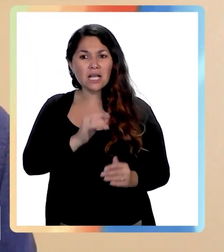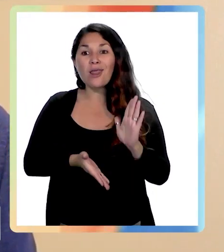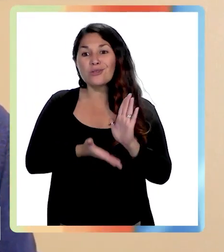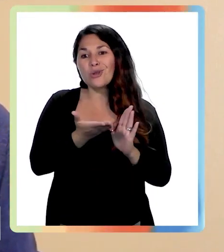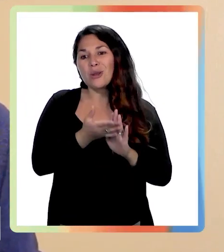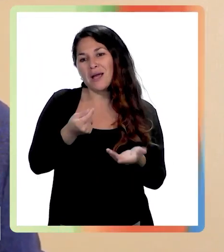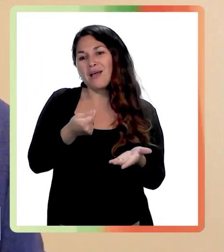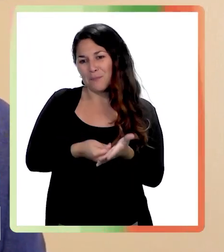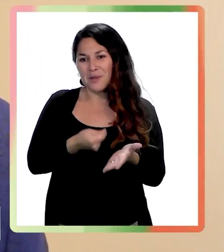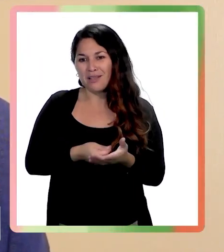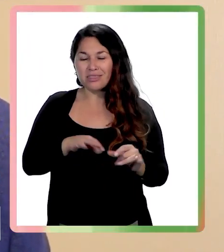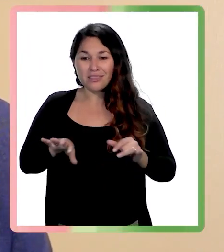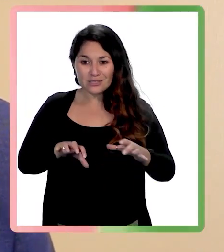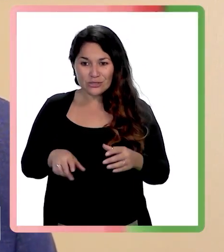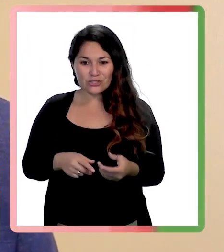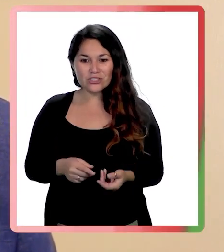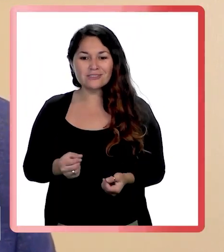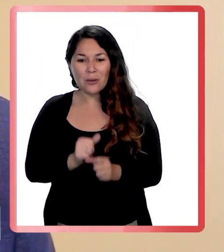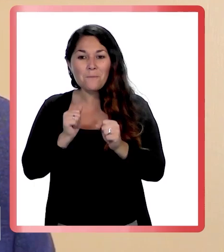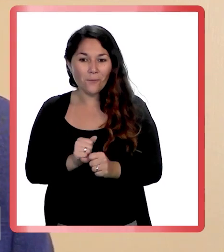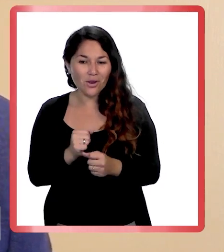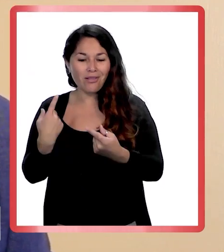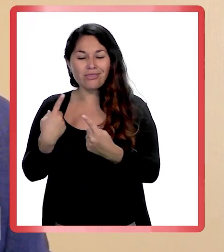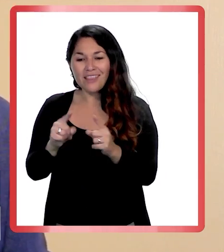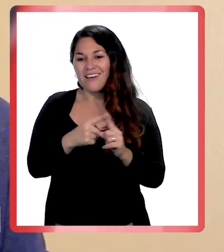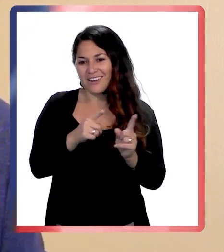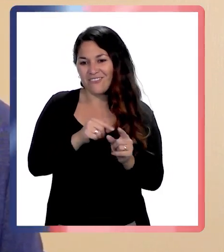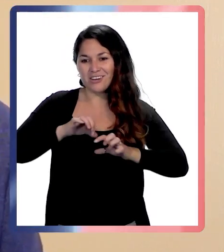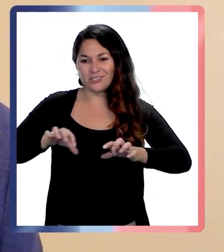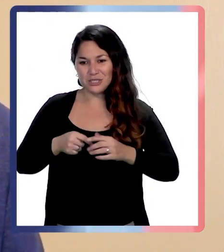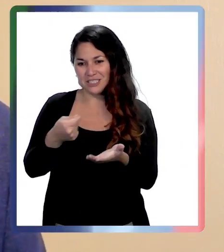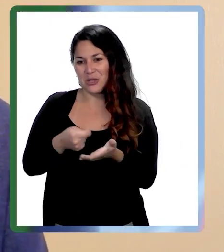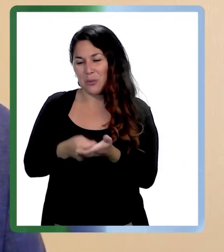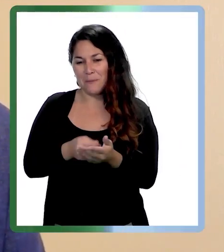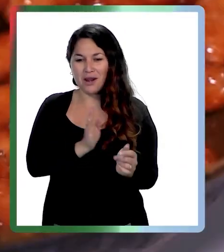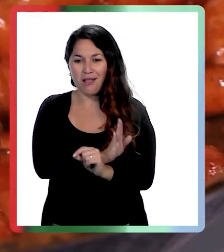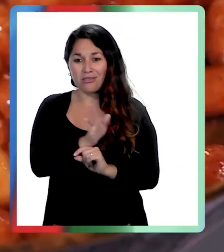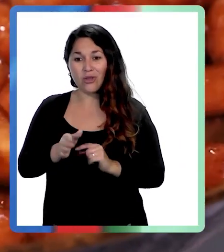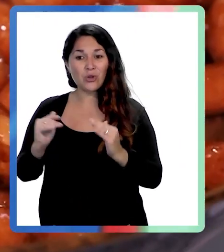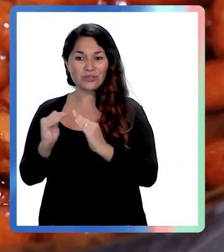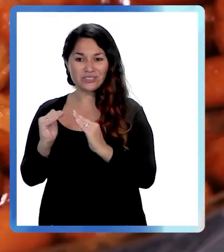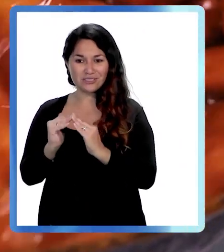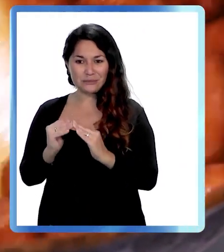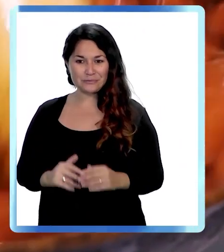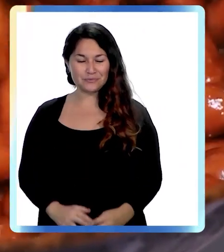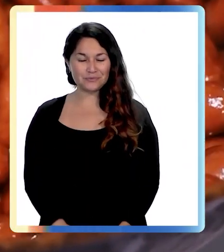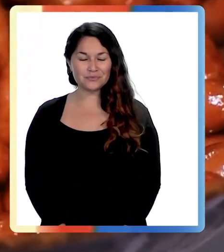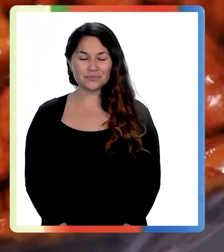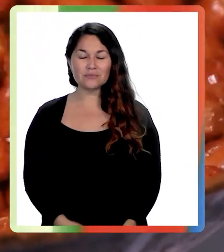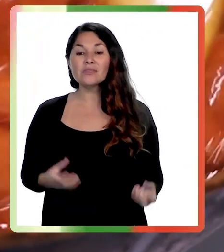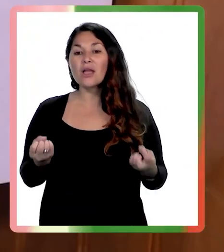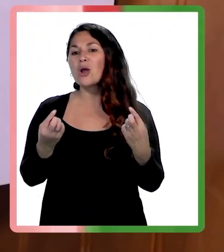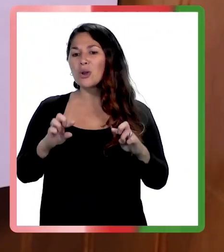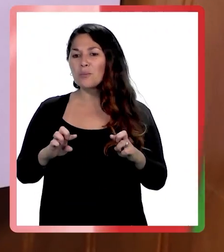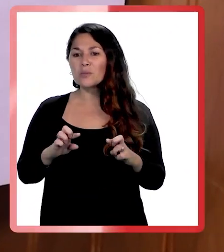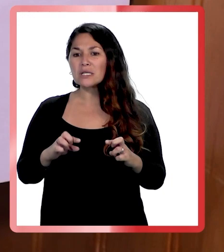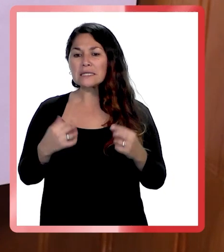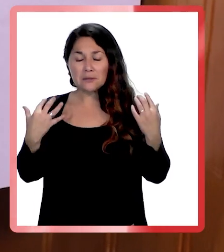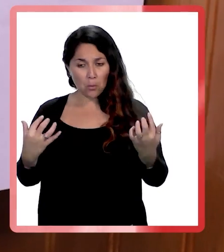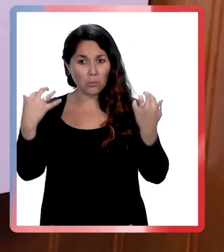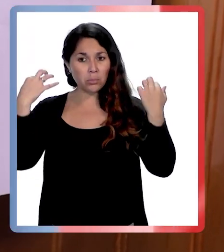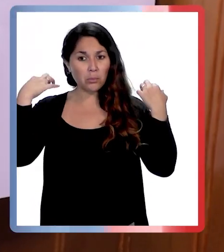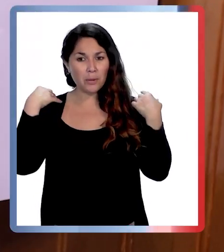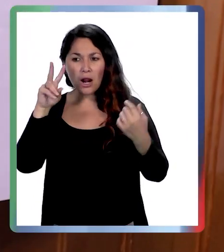poder comprar productos alimentarios para llevar a sus hogares. En la oportunidad, las autoridades señalaron